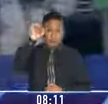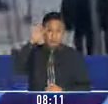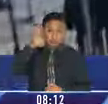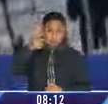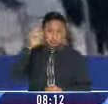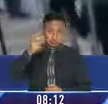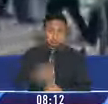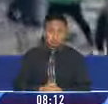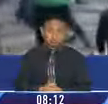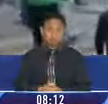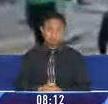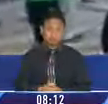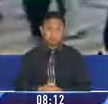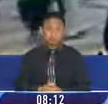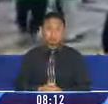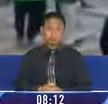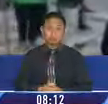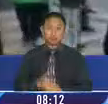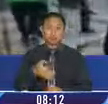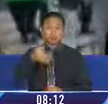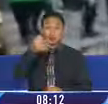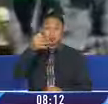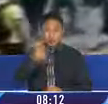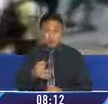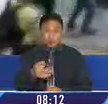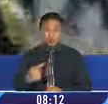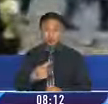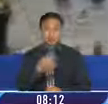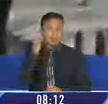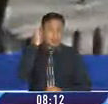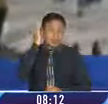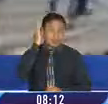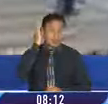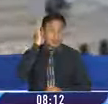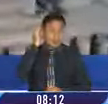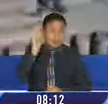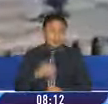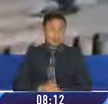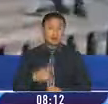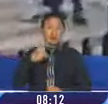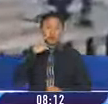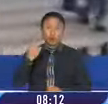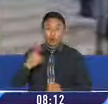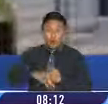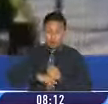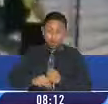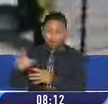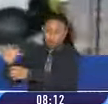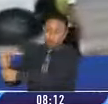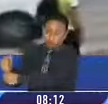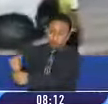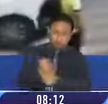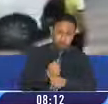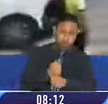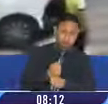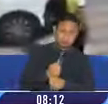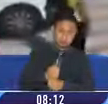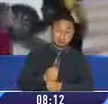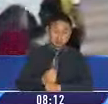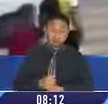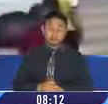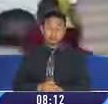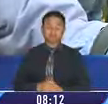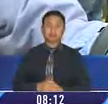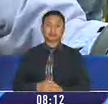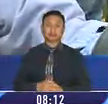Me agarraron en moto estos, ¿ves? Es el momento preciso en que esta mujer agarró con fuerza al hombre que le quiso robar los pocos ahorros que retiró